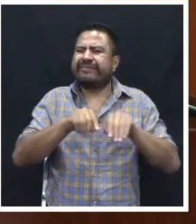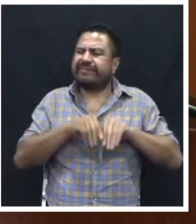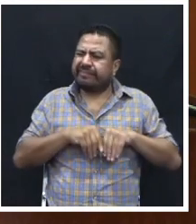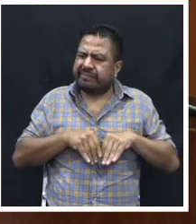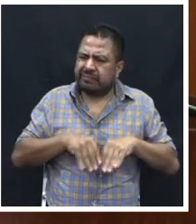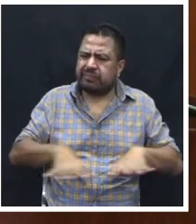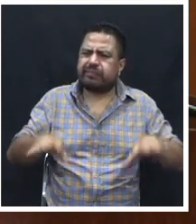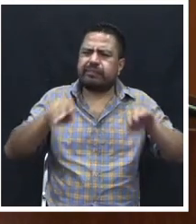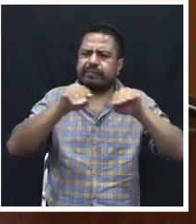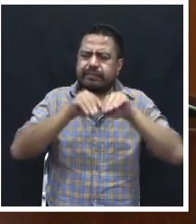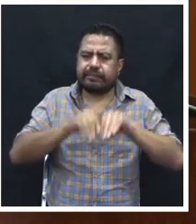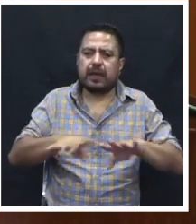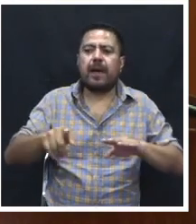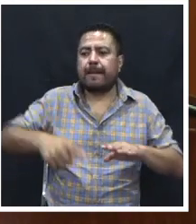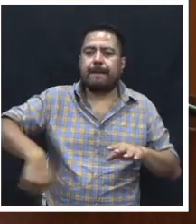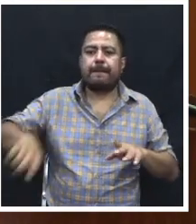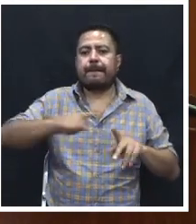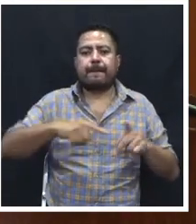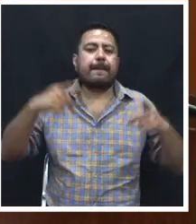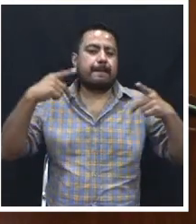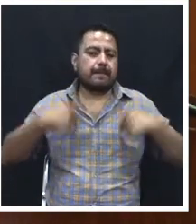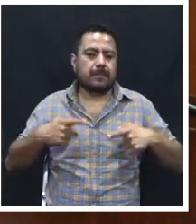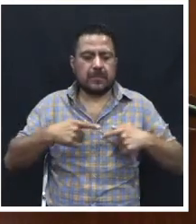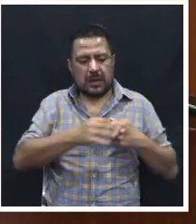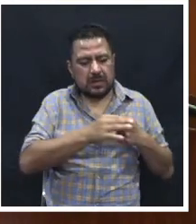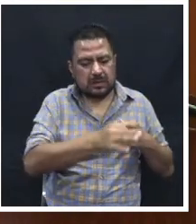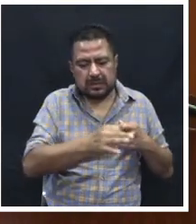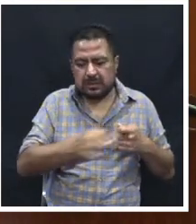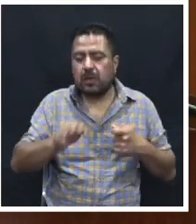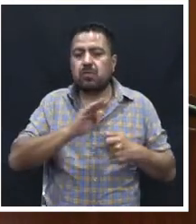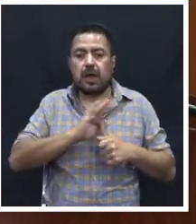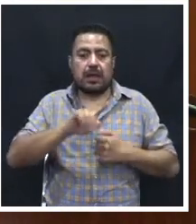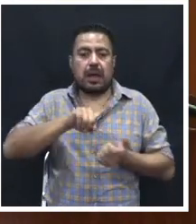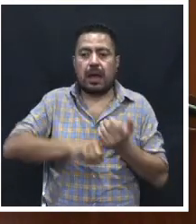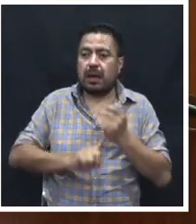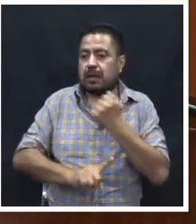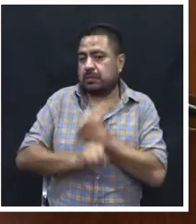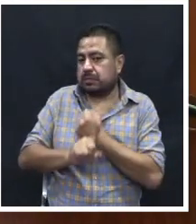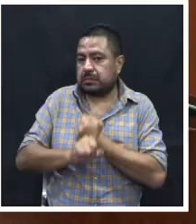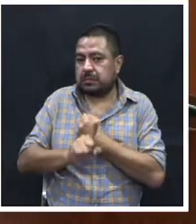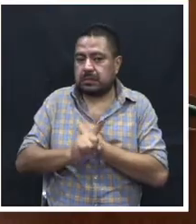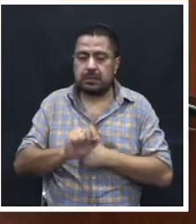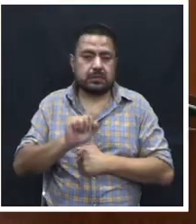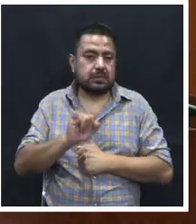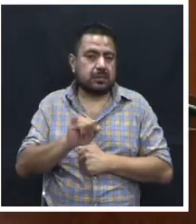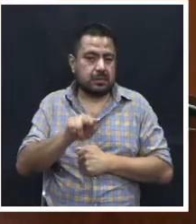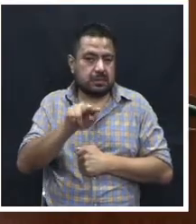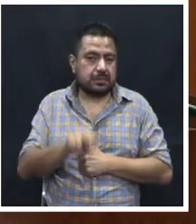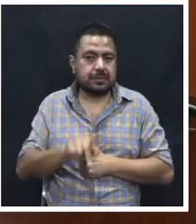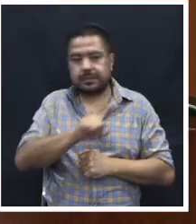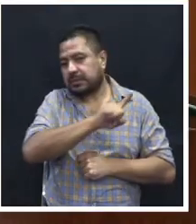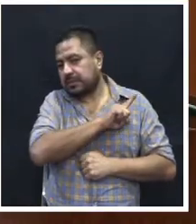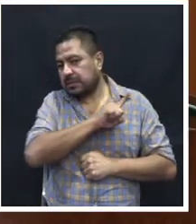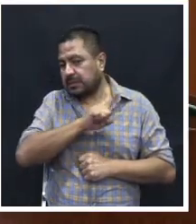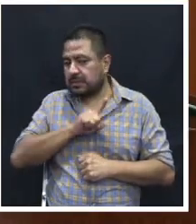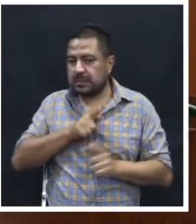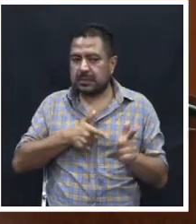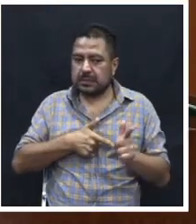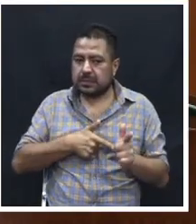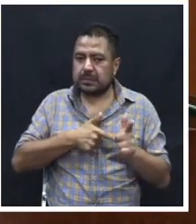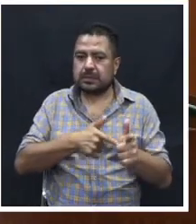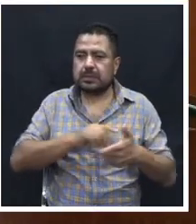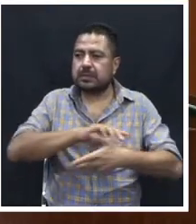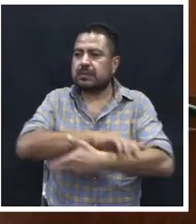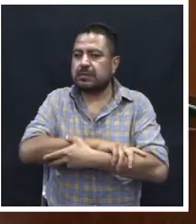cualquier medio a las poblaciones y comunidades que pudieran ser afectadas. Por supuesto, debe continuar la